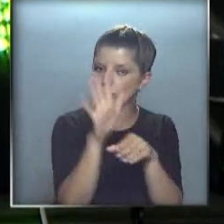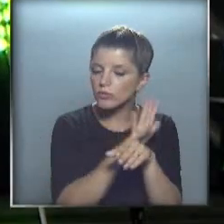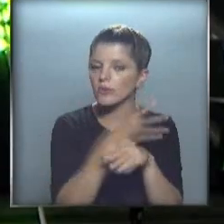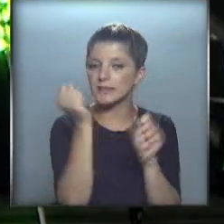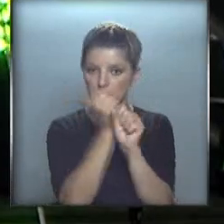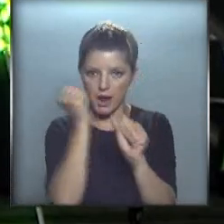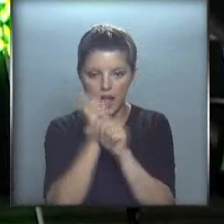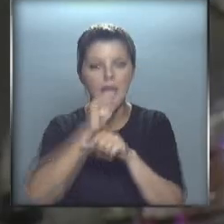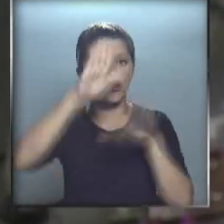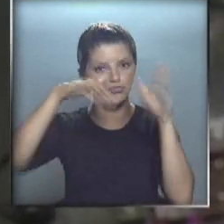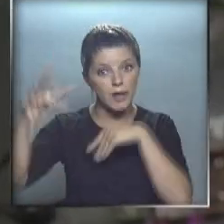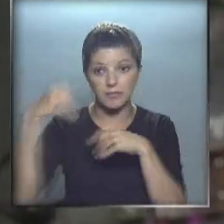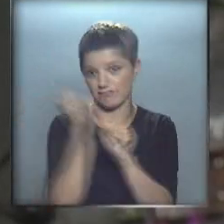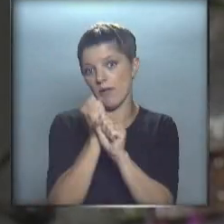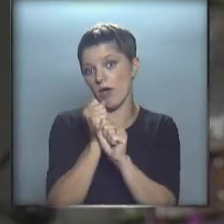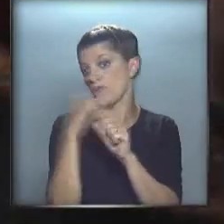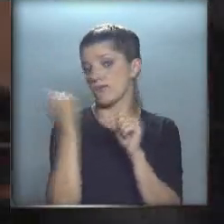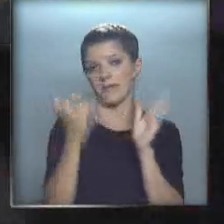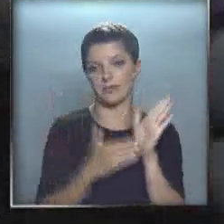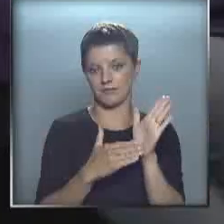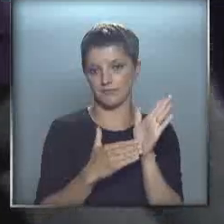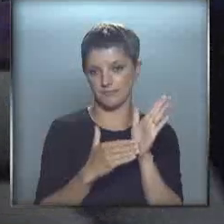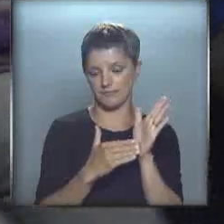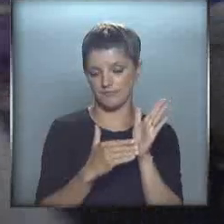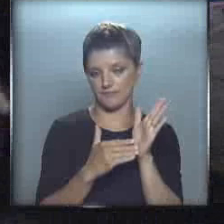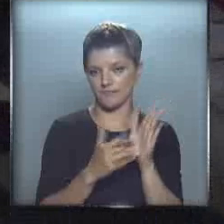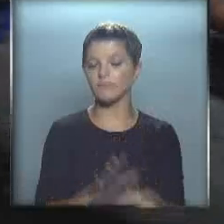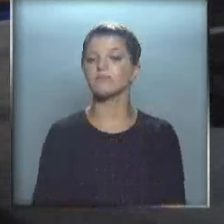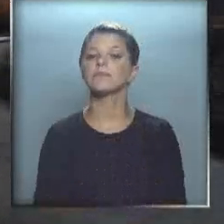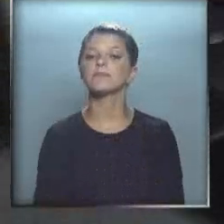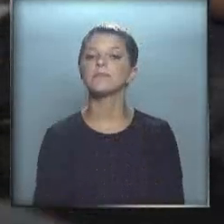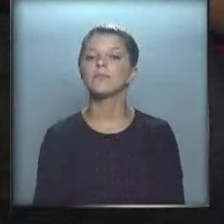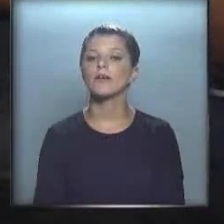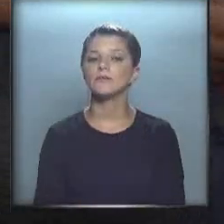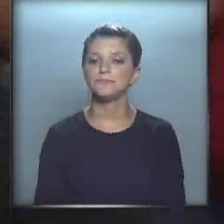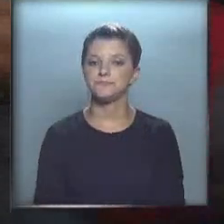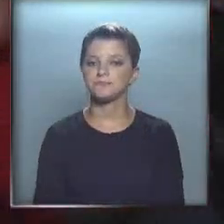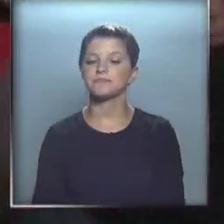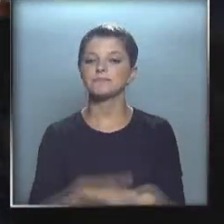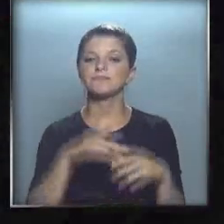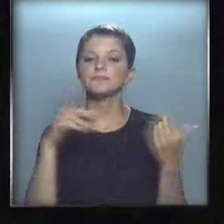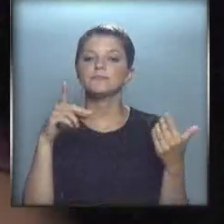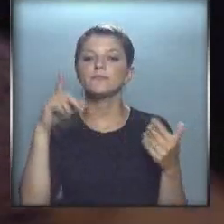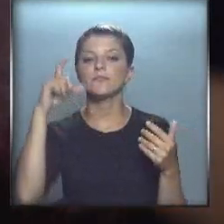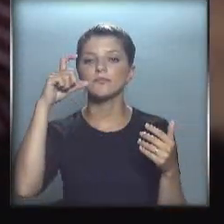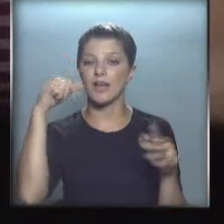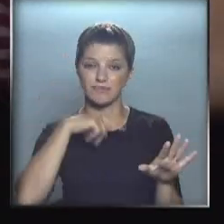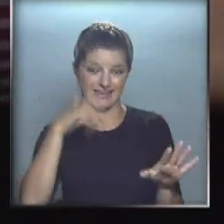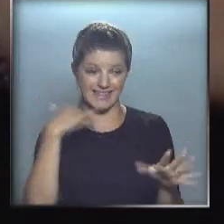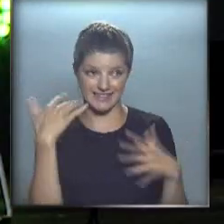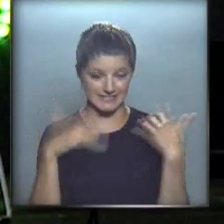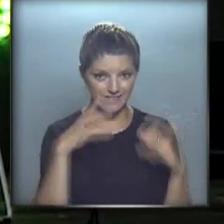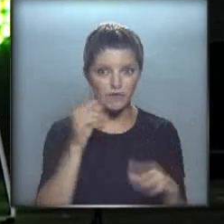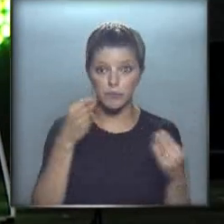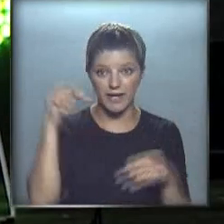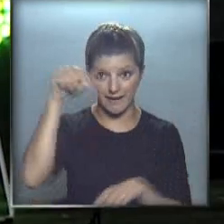a una tira, tener trabajo, ¿no? Principalmente. Y creo que los actores... No, no, que es muy loco porque ahora nosotros estamos acá, pero todos